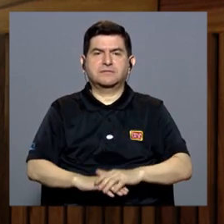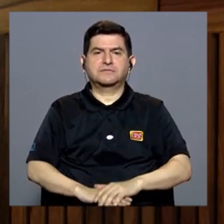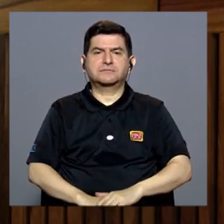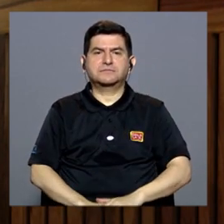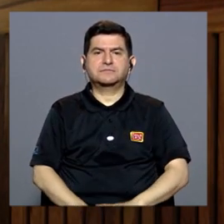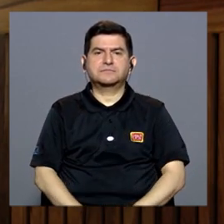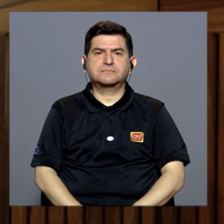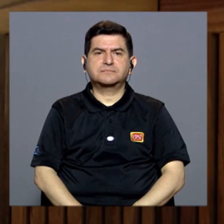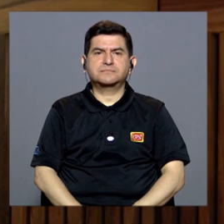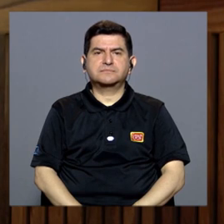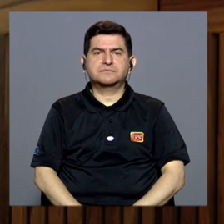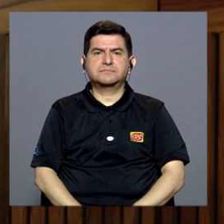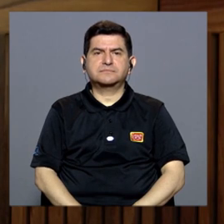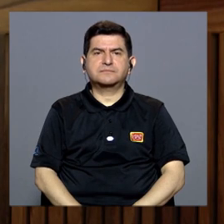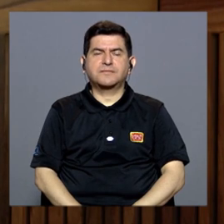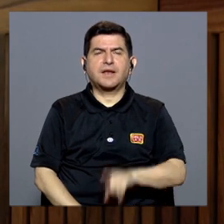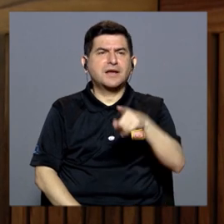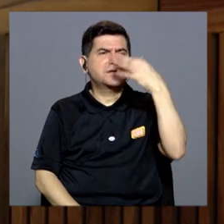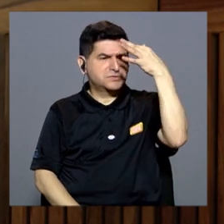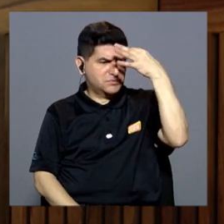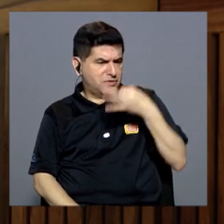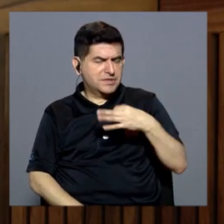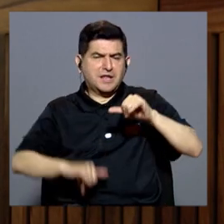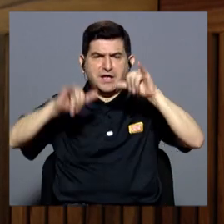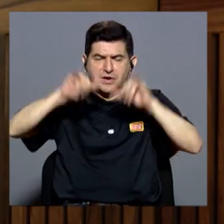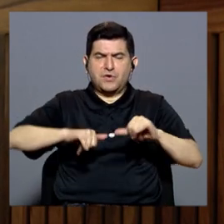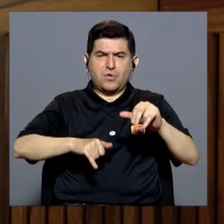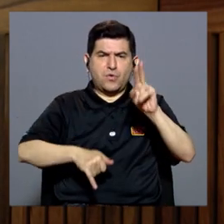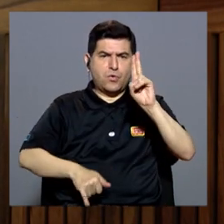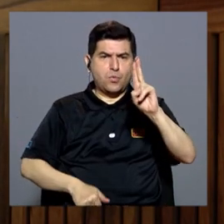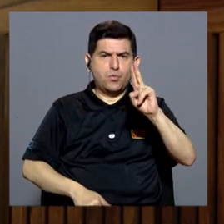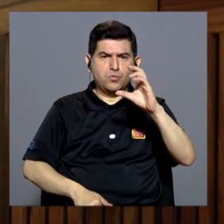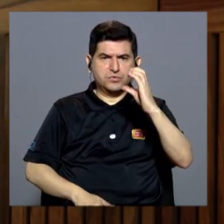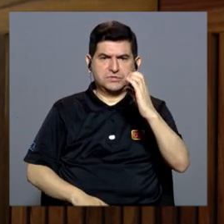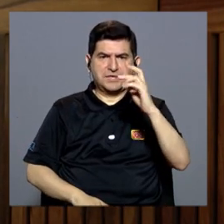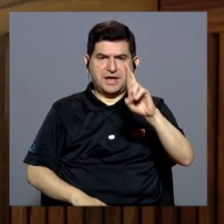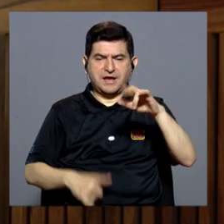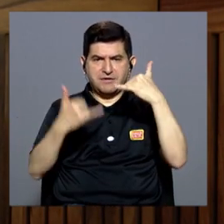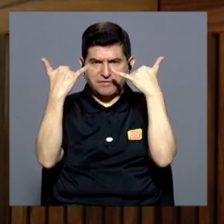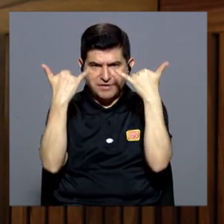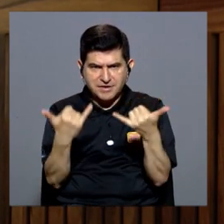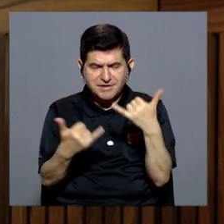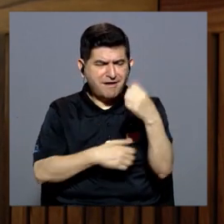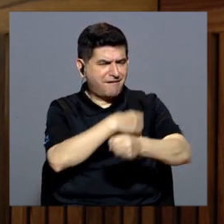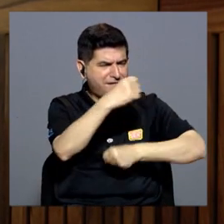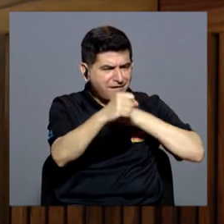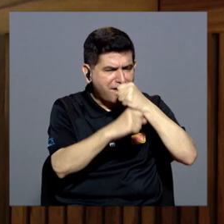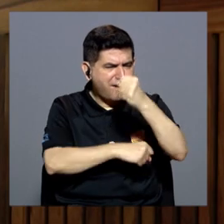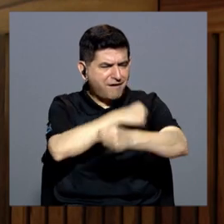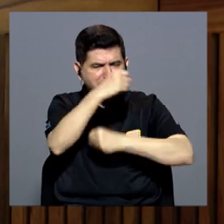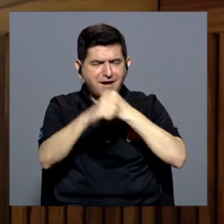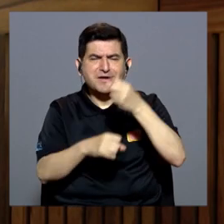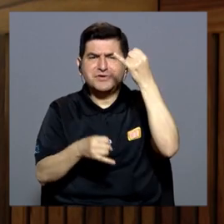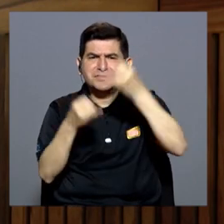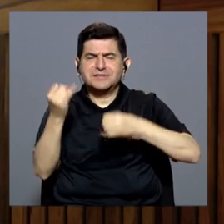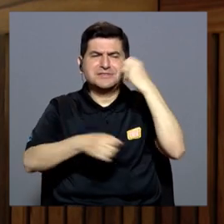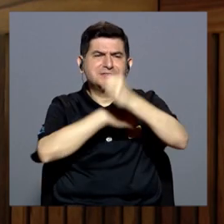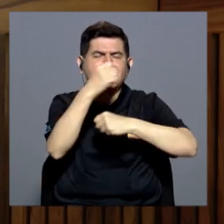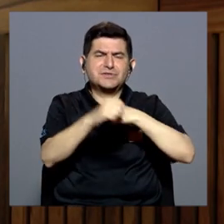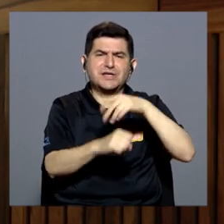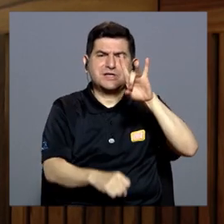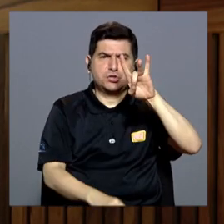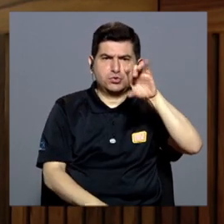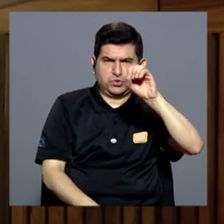Es una postura que ha mantenido la Universidad de Costa Rica ya durante décadas, desde finales de los años